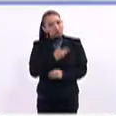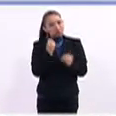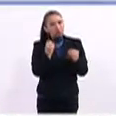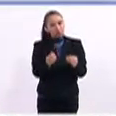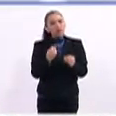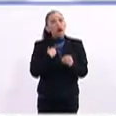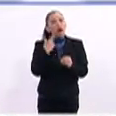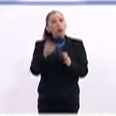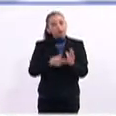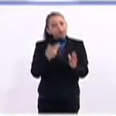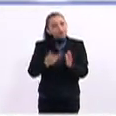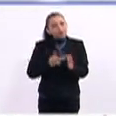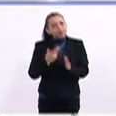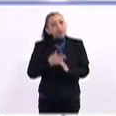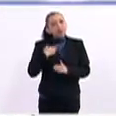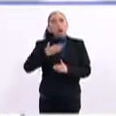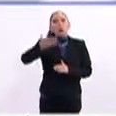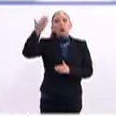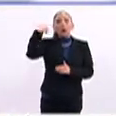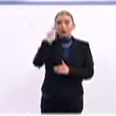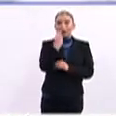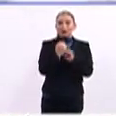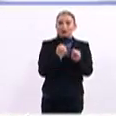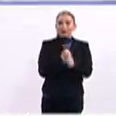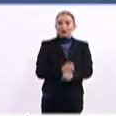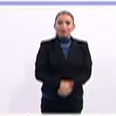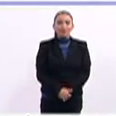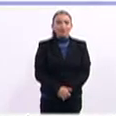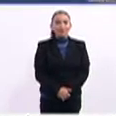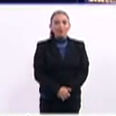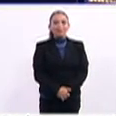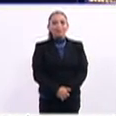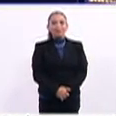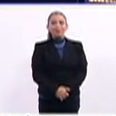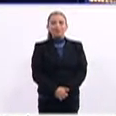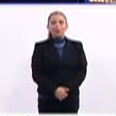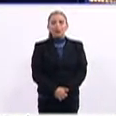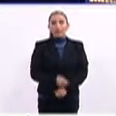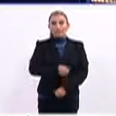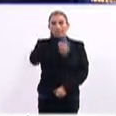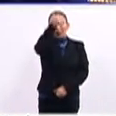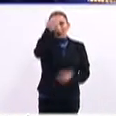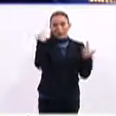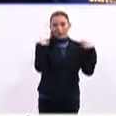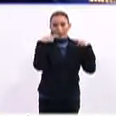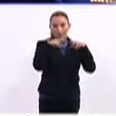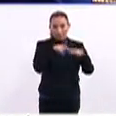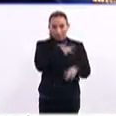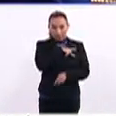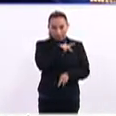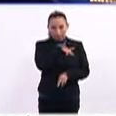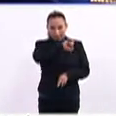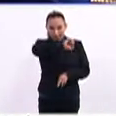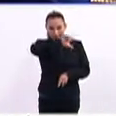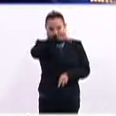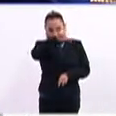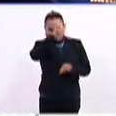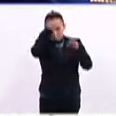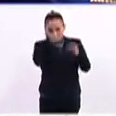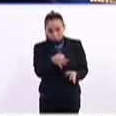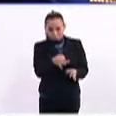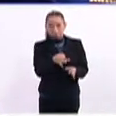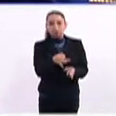y lo hace continuamente desde hace 25 años. El primer maestro profesional,